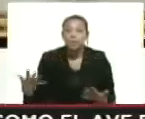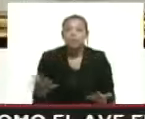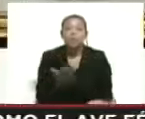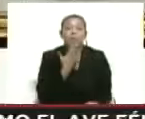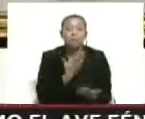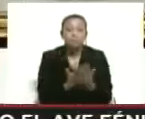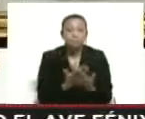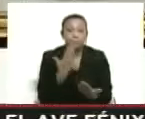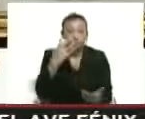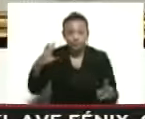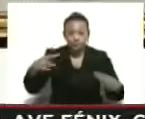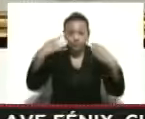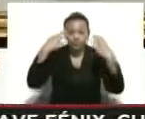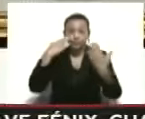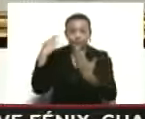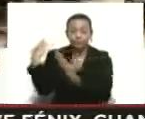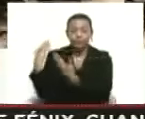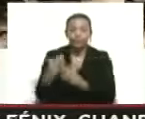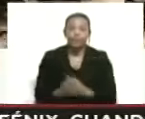debate.